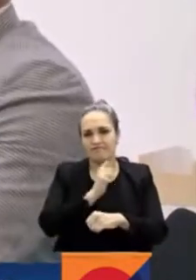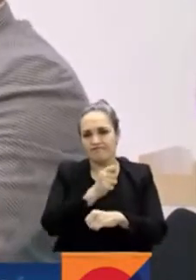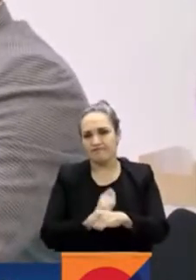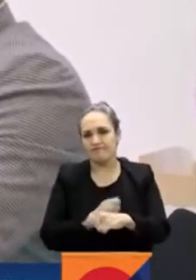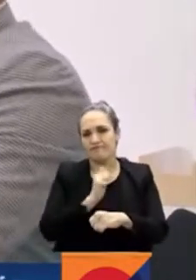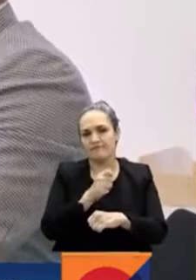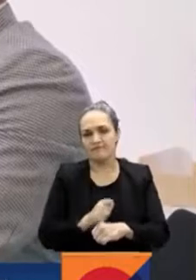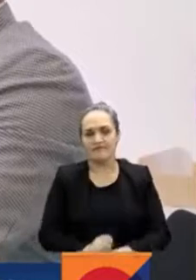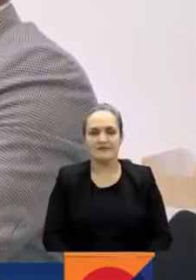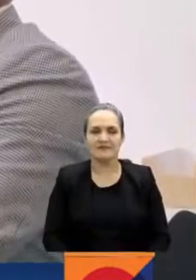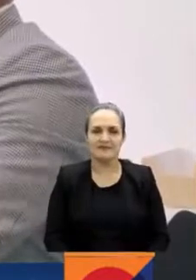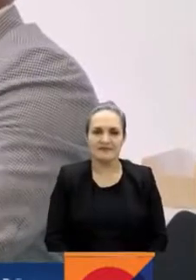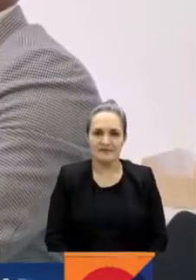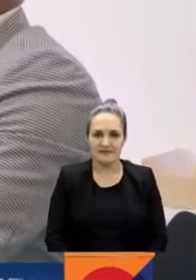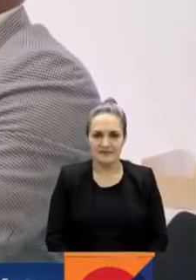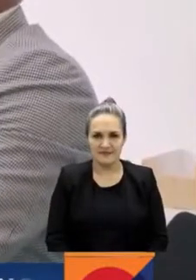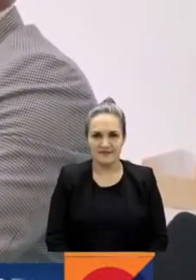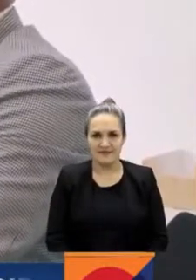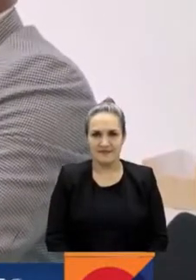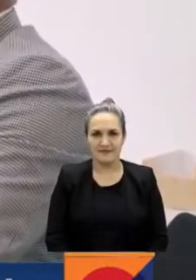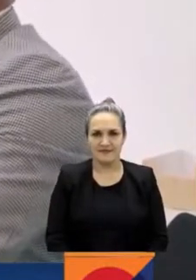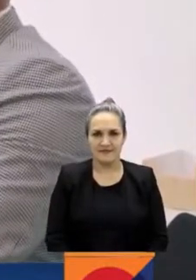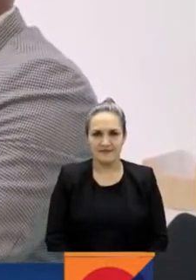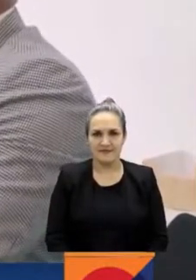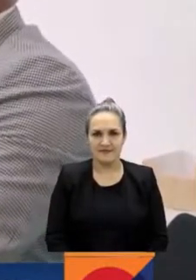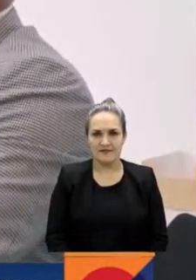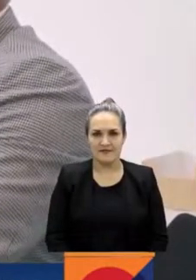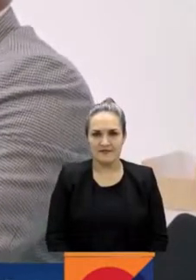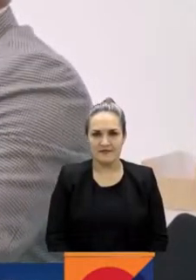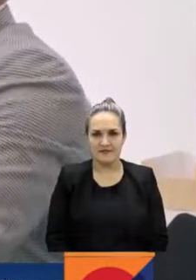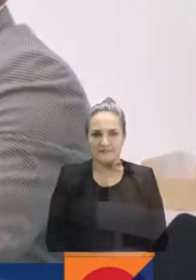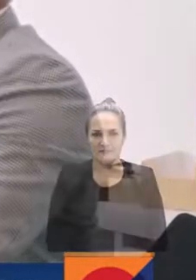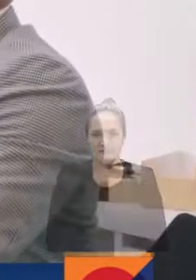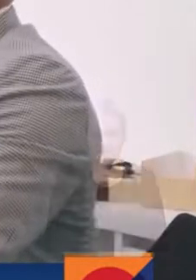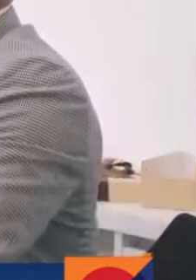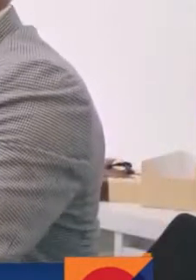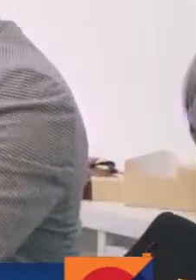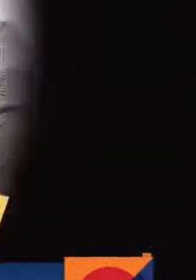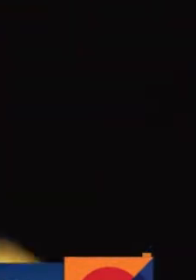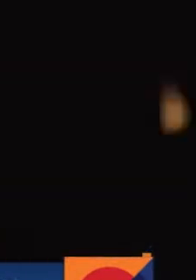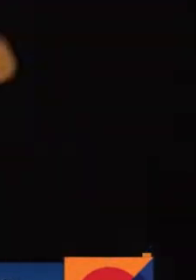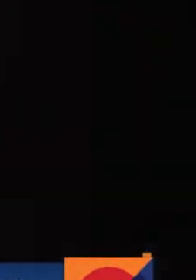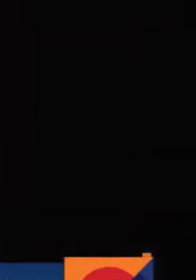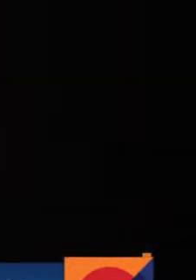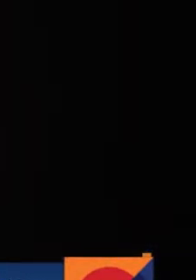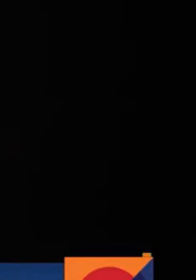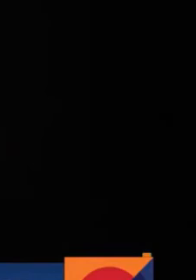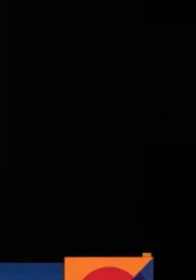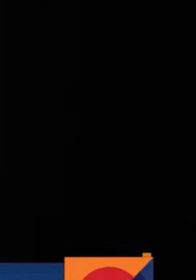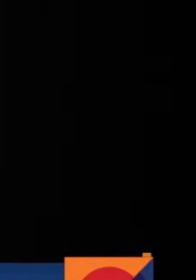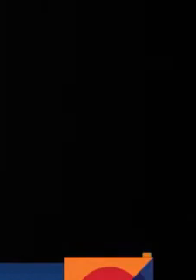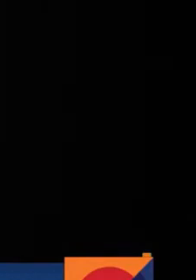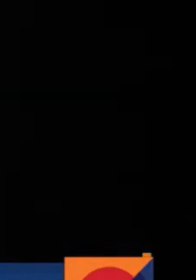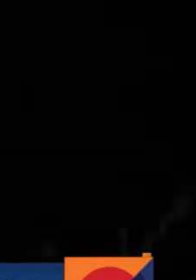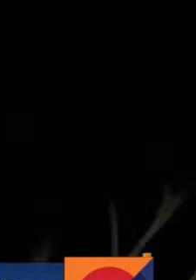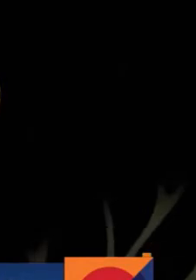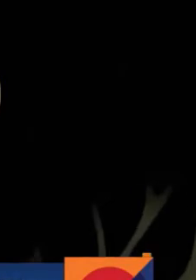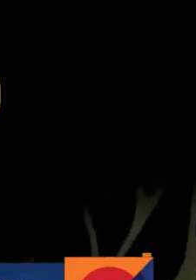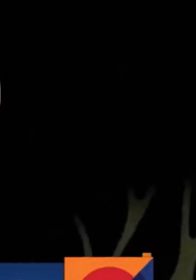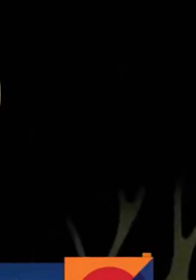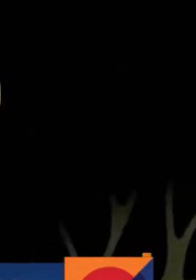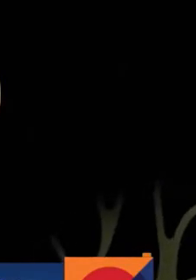que yo a ti te quiera, siempre tú me esquivas. Coronel en su